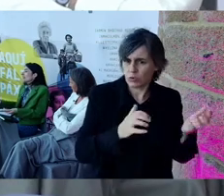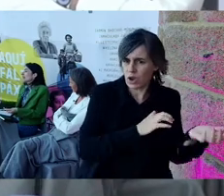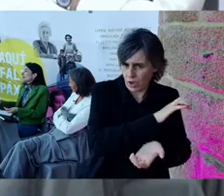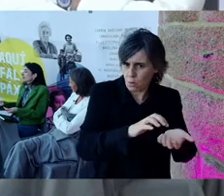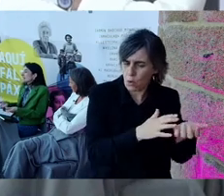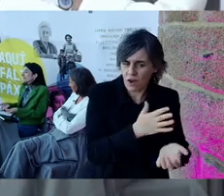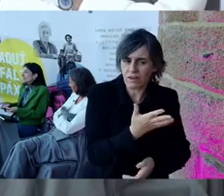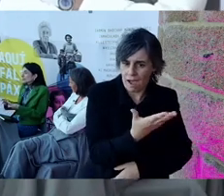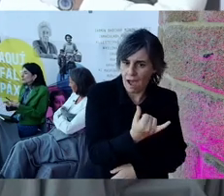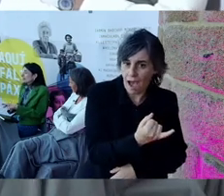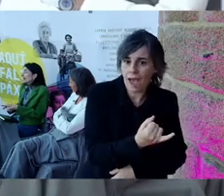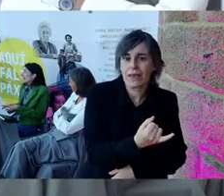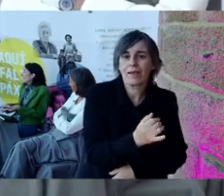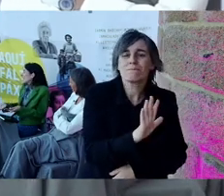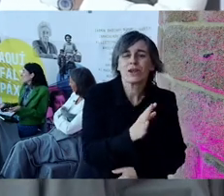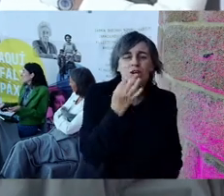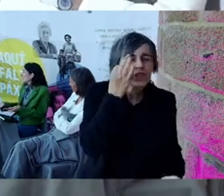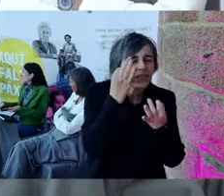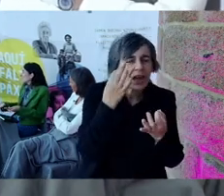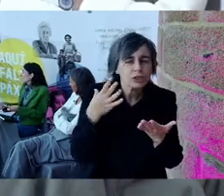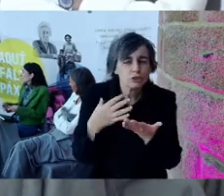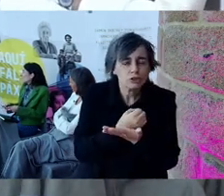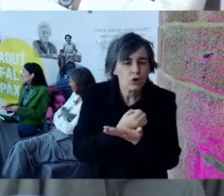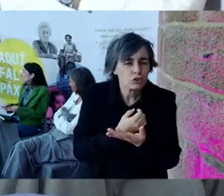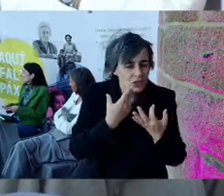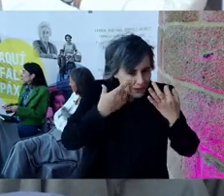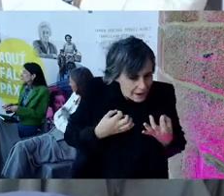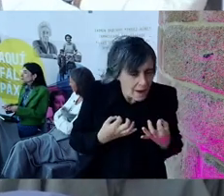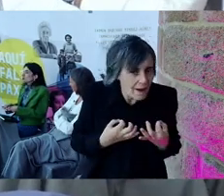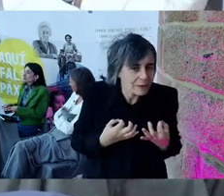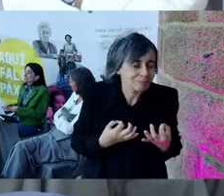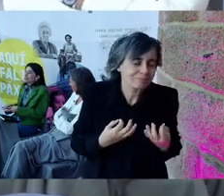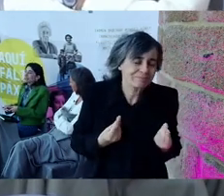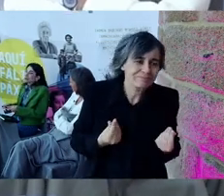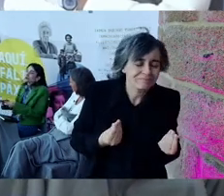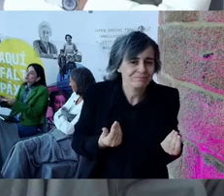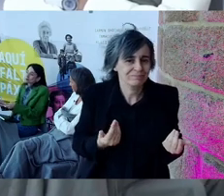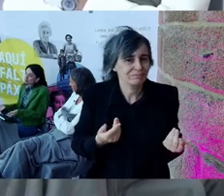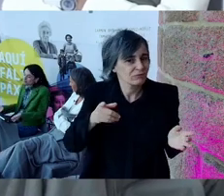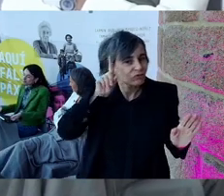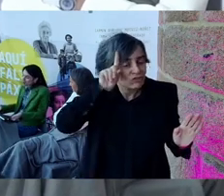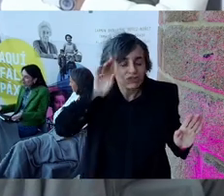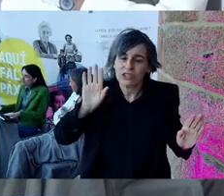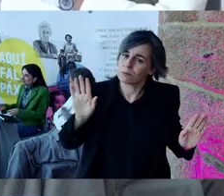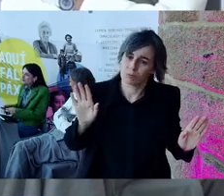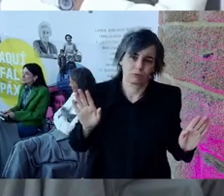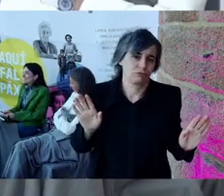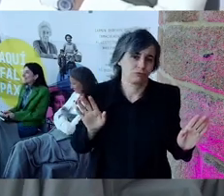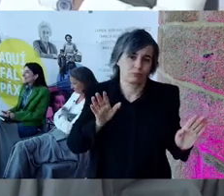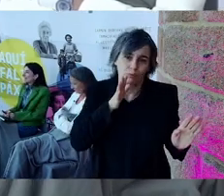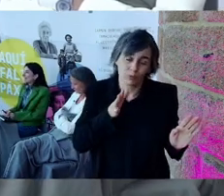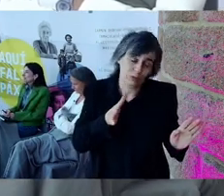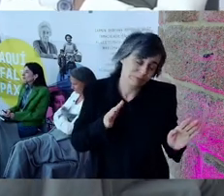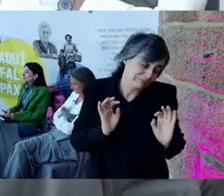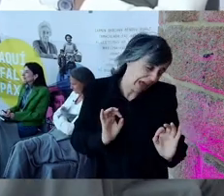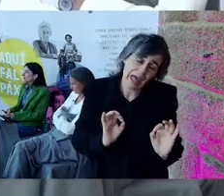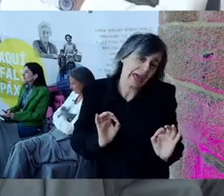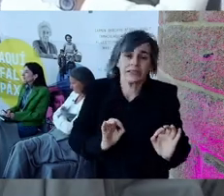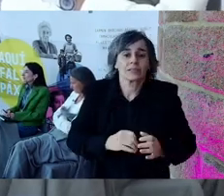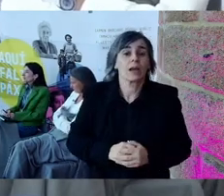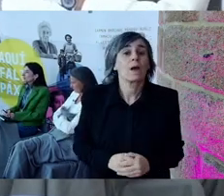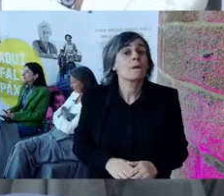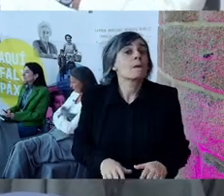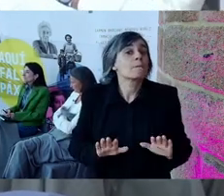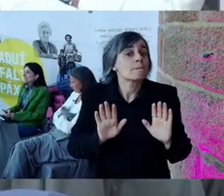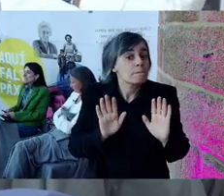una revuelta, que todos los detalles sean fidedignos a cómo se dieron los hechos, pues es algo que no podemos afirmar,